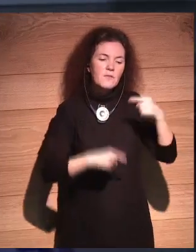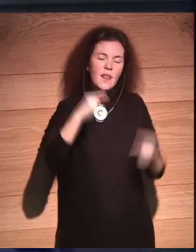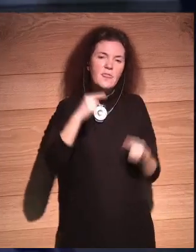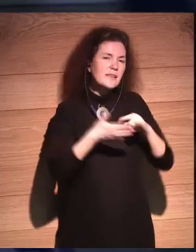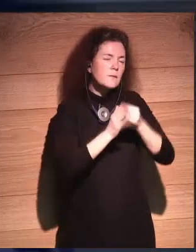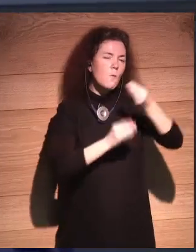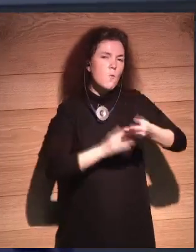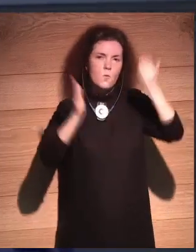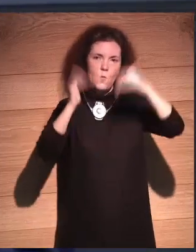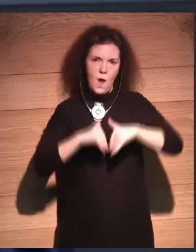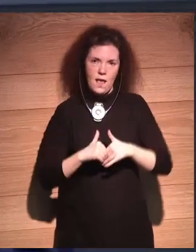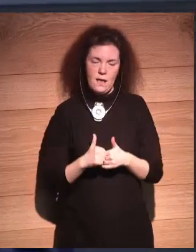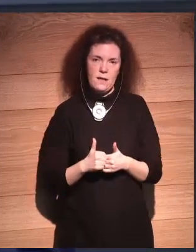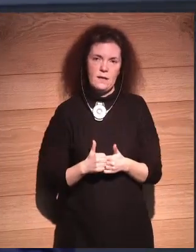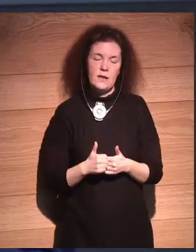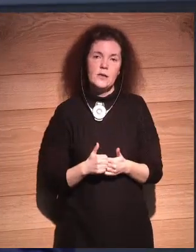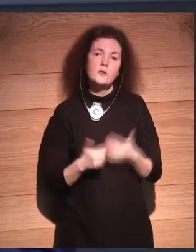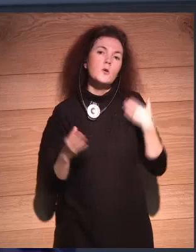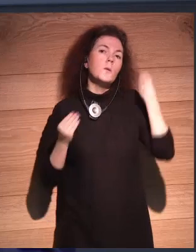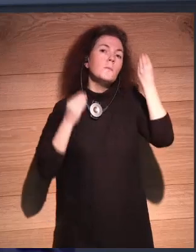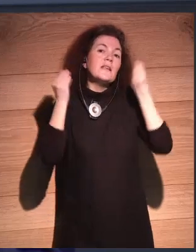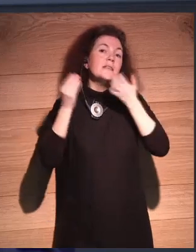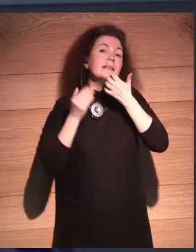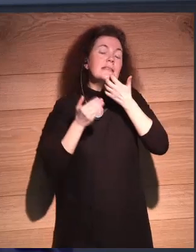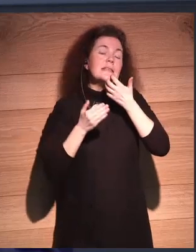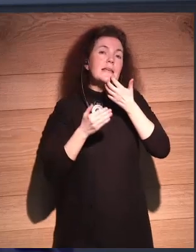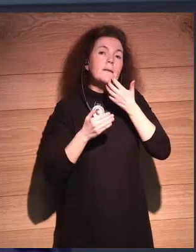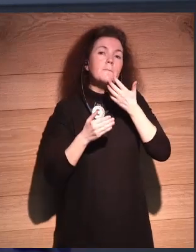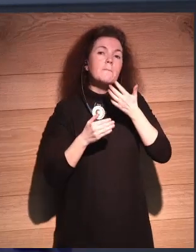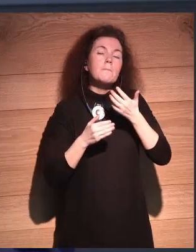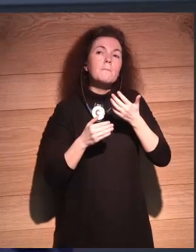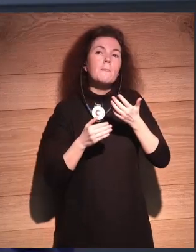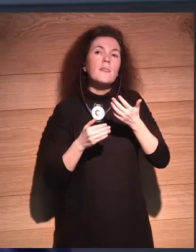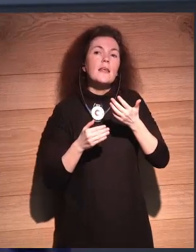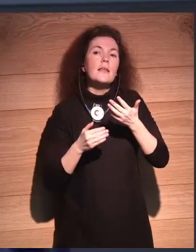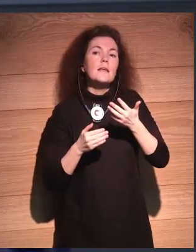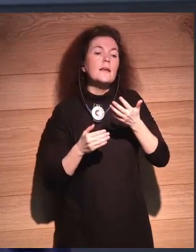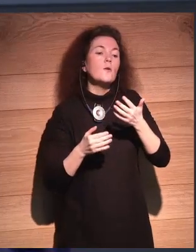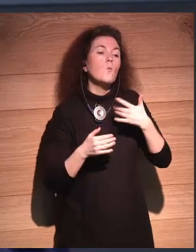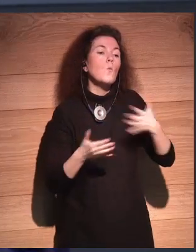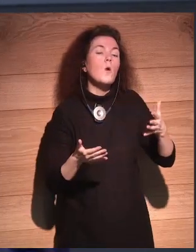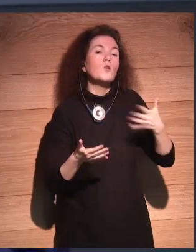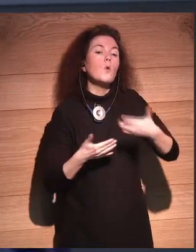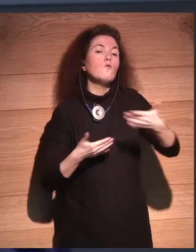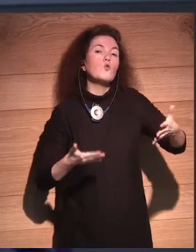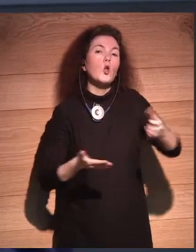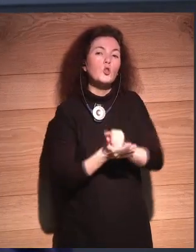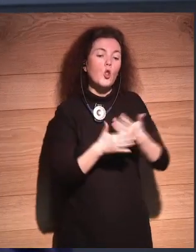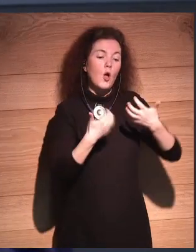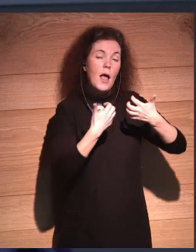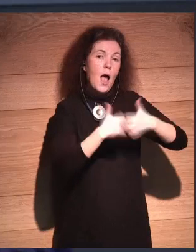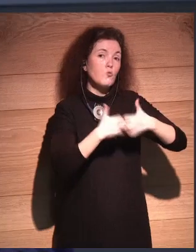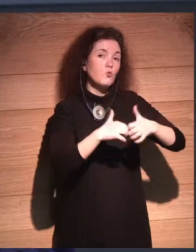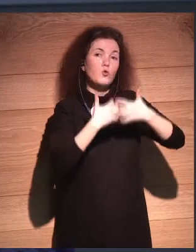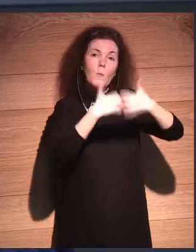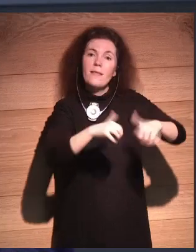diferencias. Yo creo que si no encontramos una manera de decir que cuando automaticemos todo, más o menos esto va a ser el futuro, todo va a